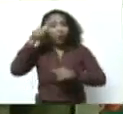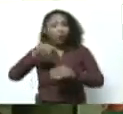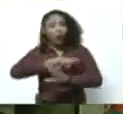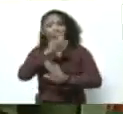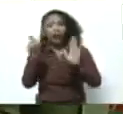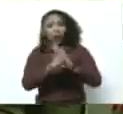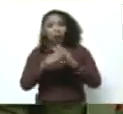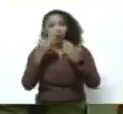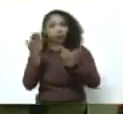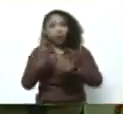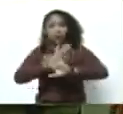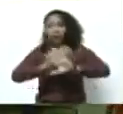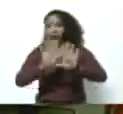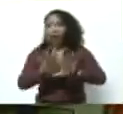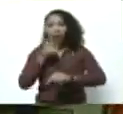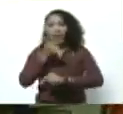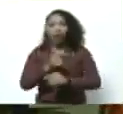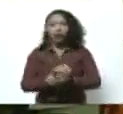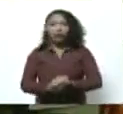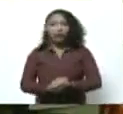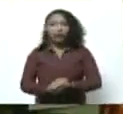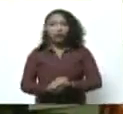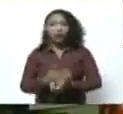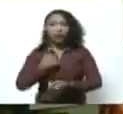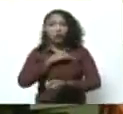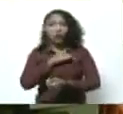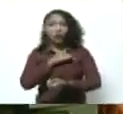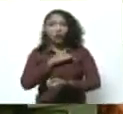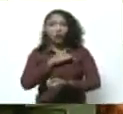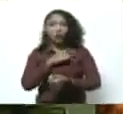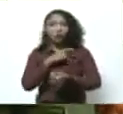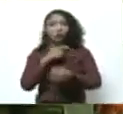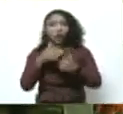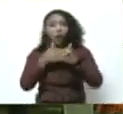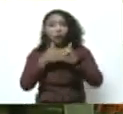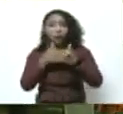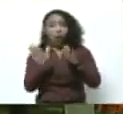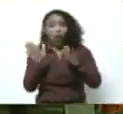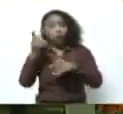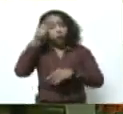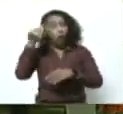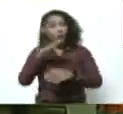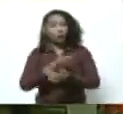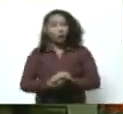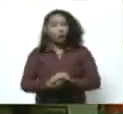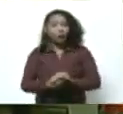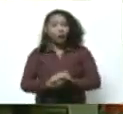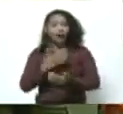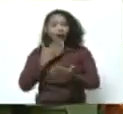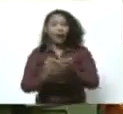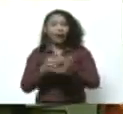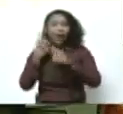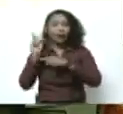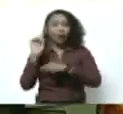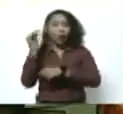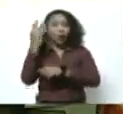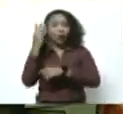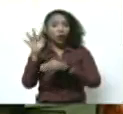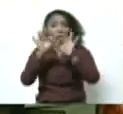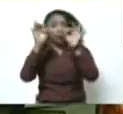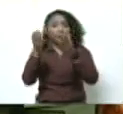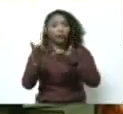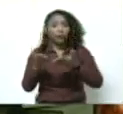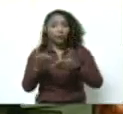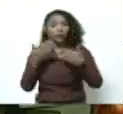usted ya bien lo dijo, nuestro PTE estén abiertas, las puertas abiertas al pueblo. Agradecer ya este cuarto donativo